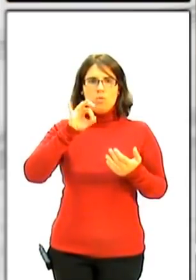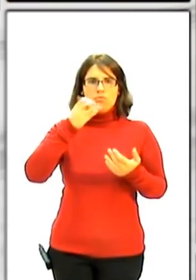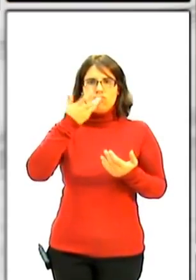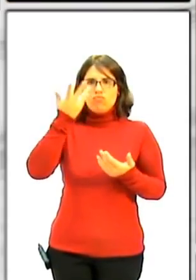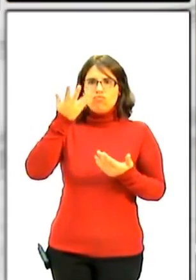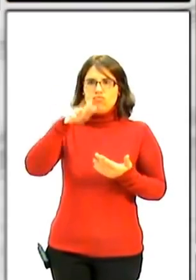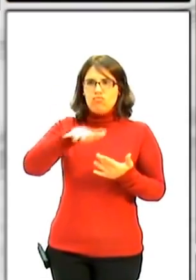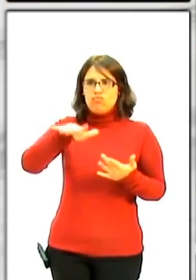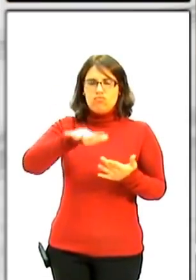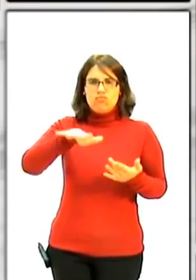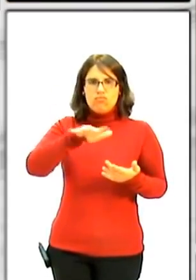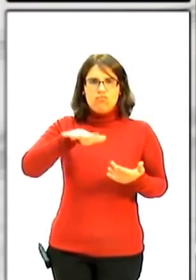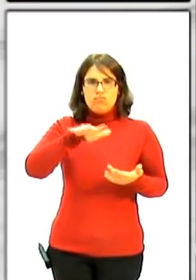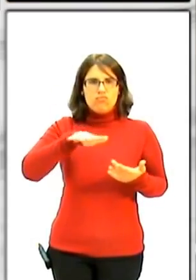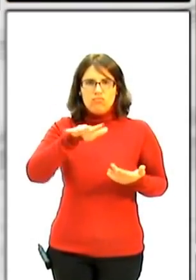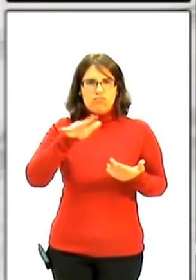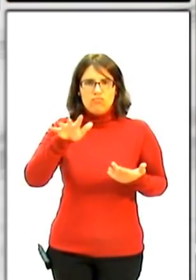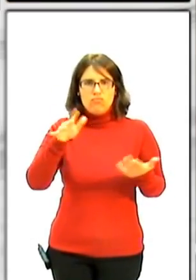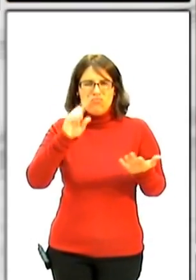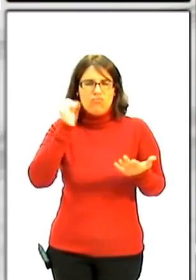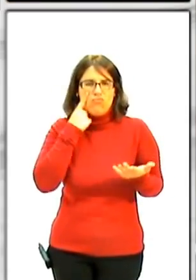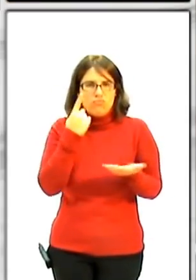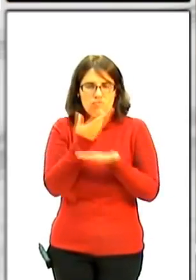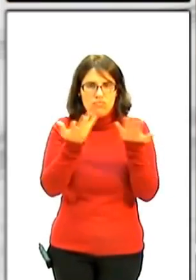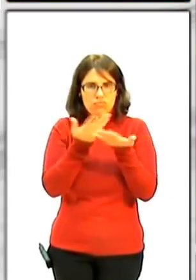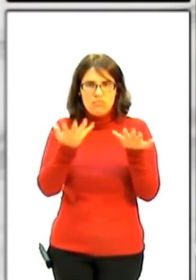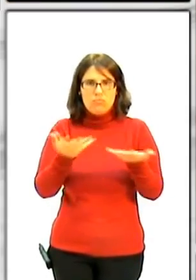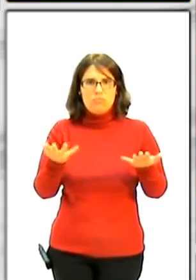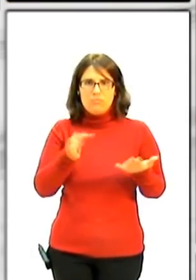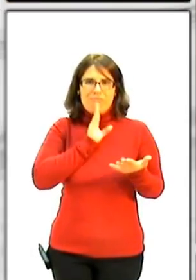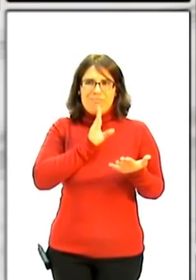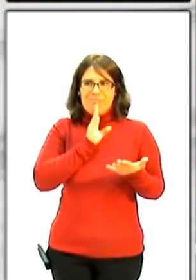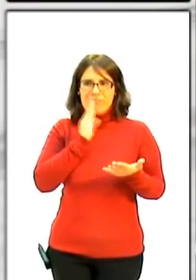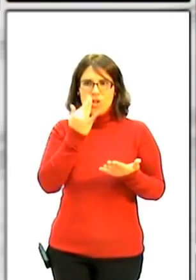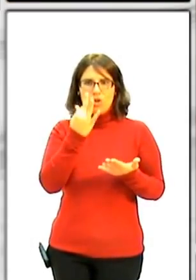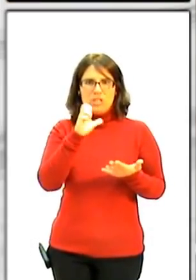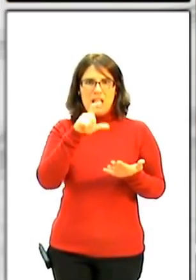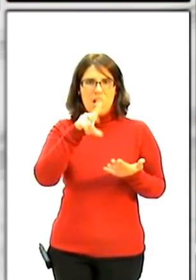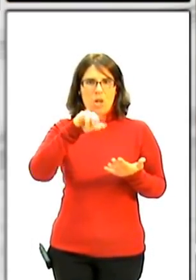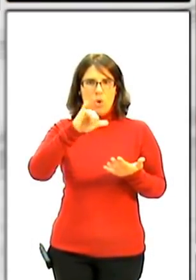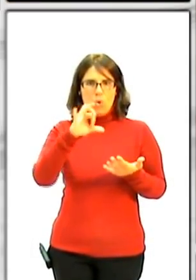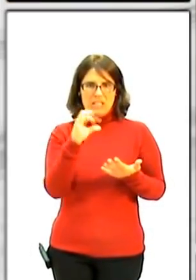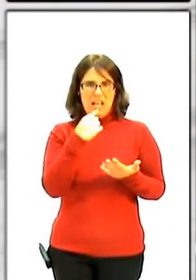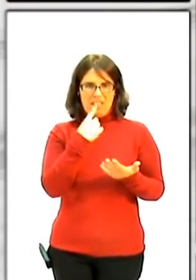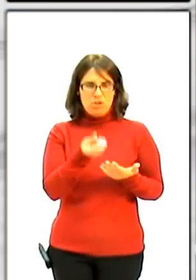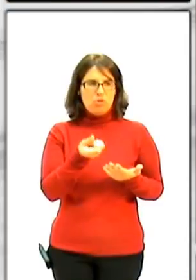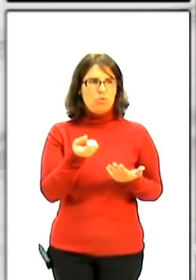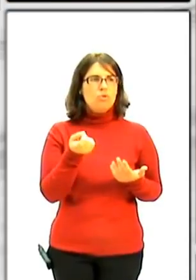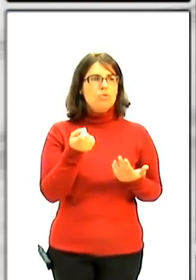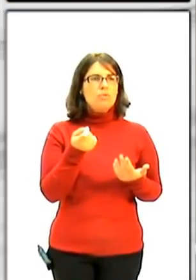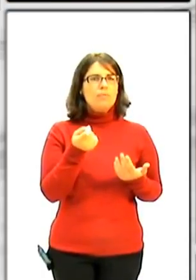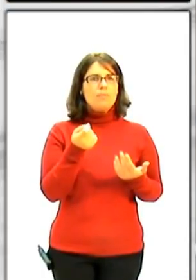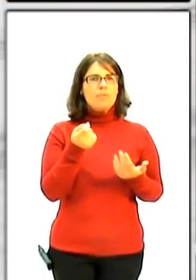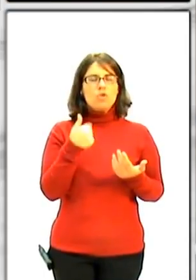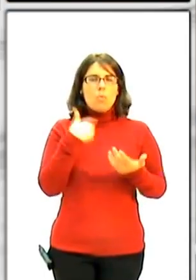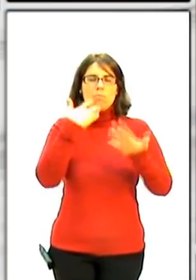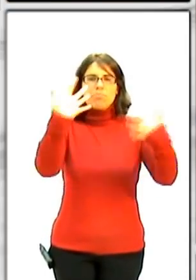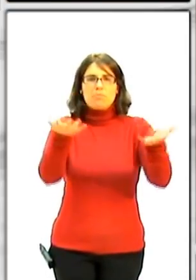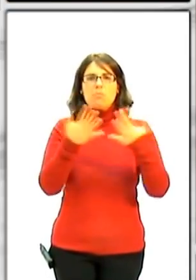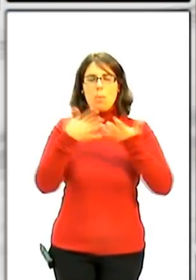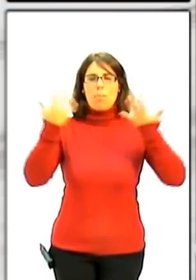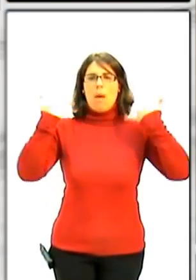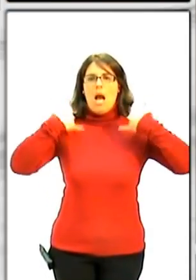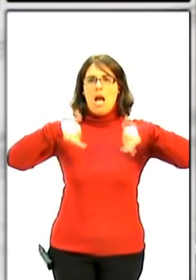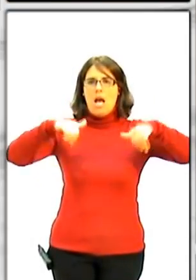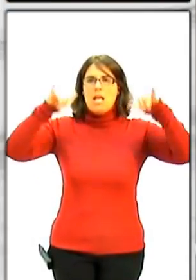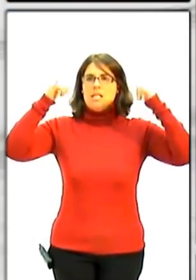punto de localización, como decía José Luis Llorente? Voy paseando, tengo